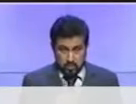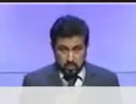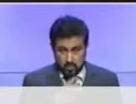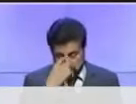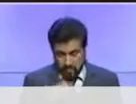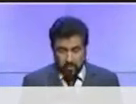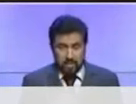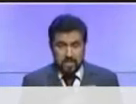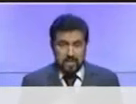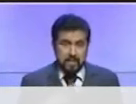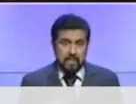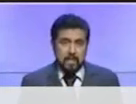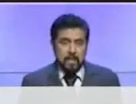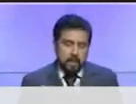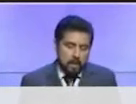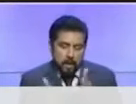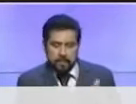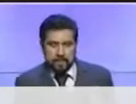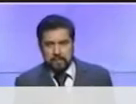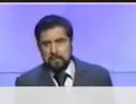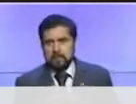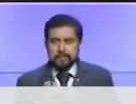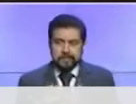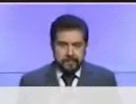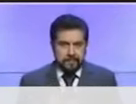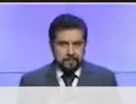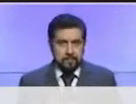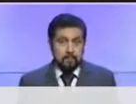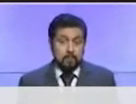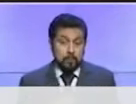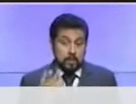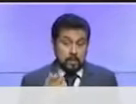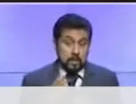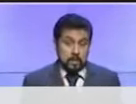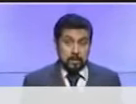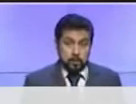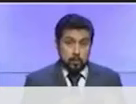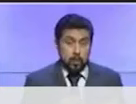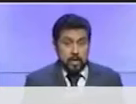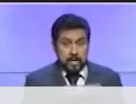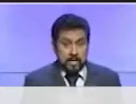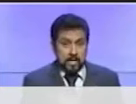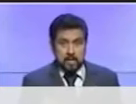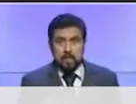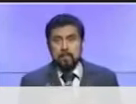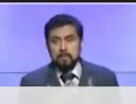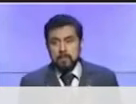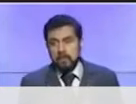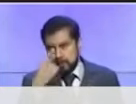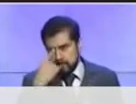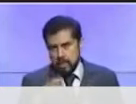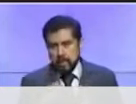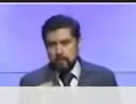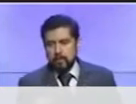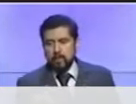respecto de la cuestión planteada en este asunto general en tanto que la suprema corte de justicia de la